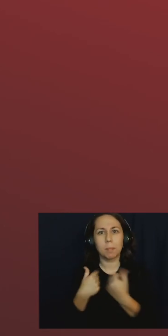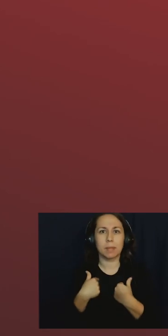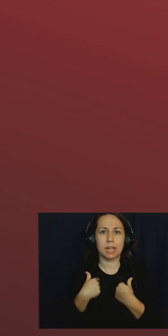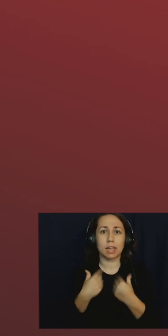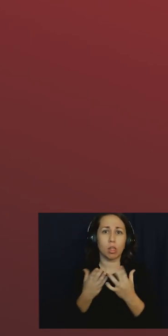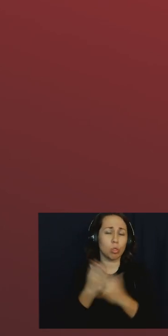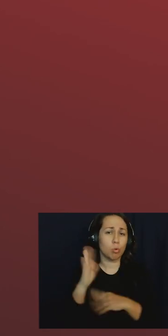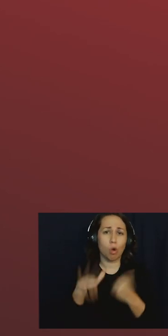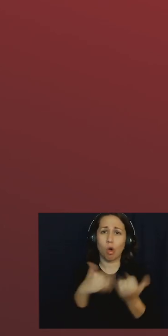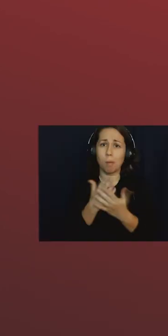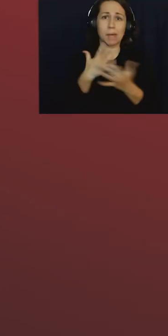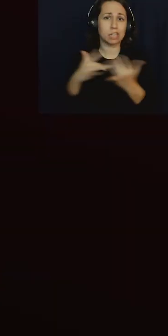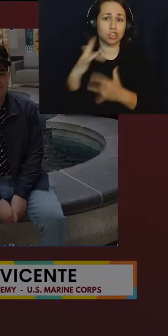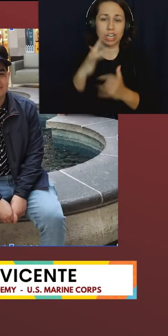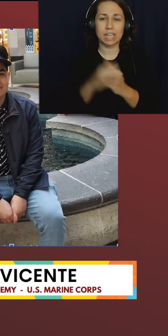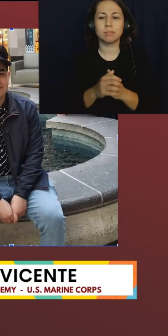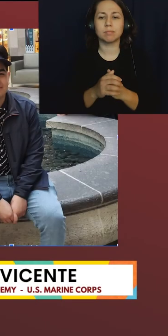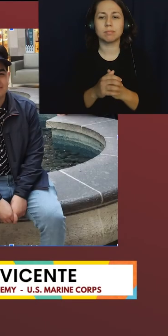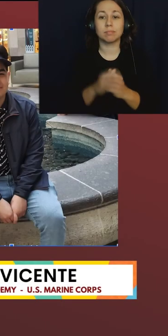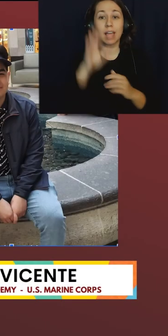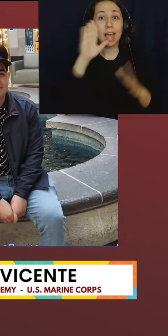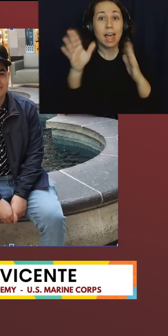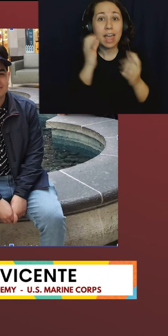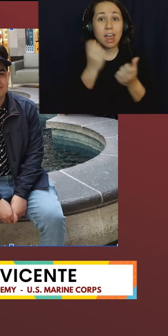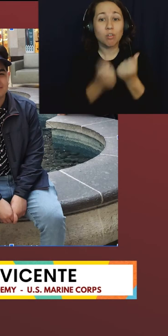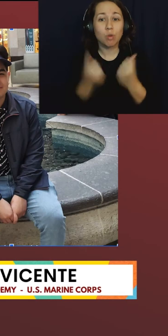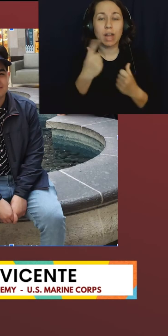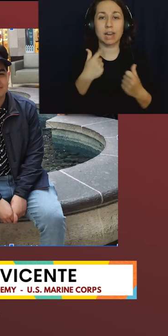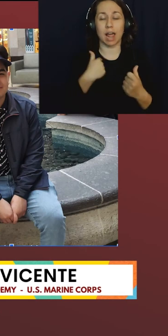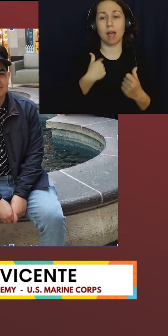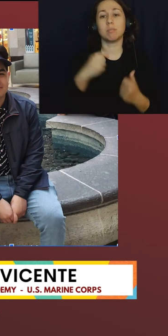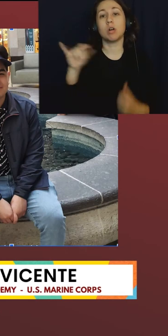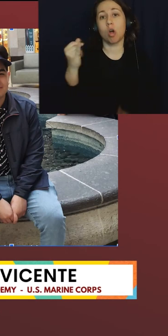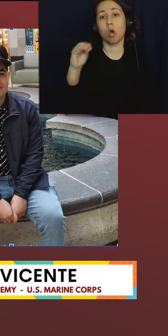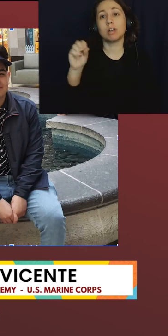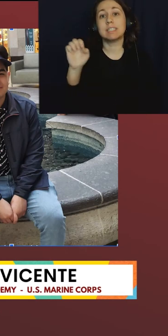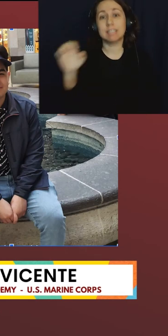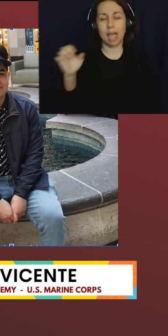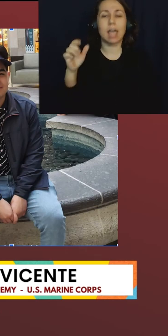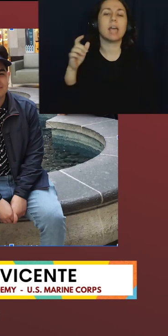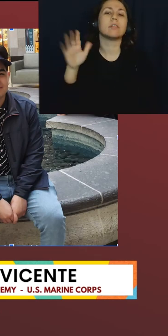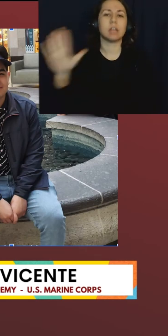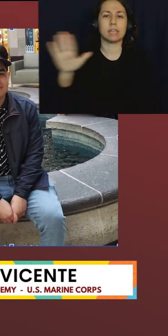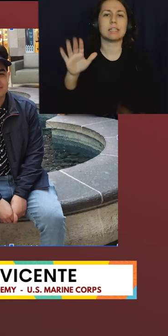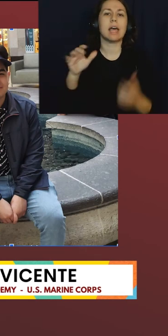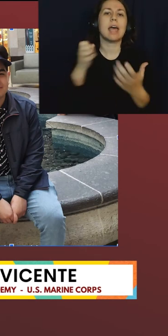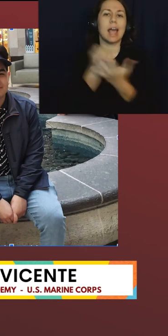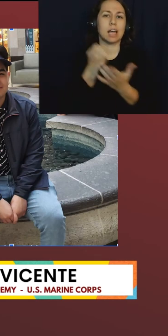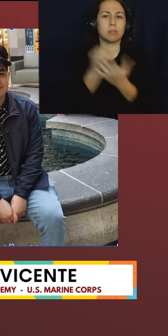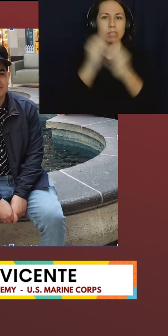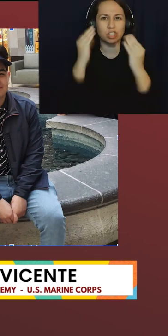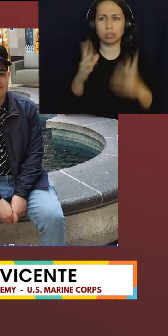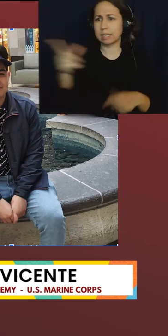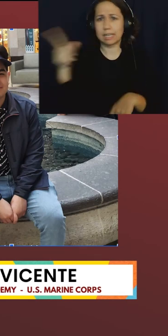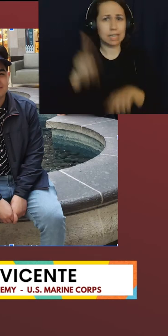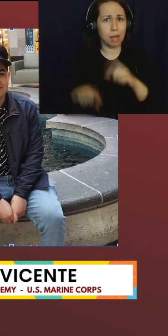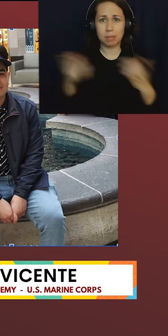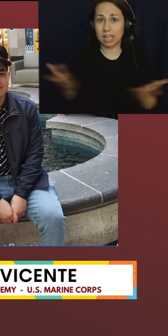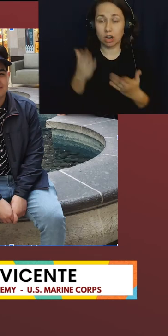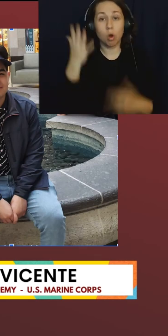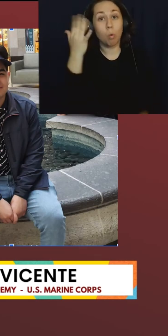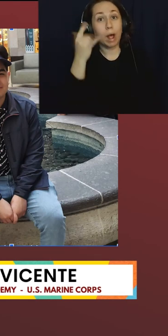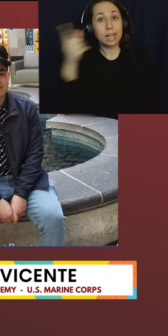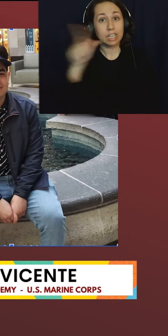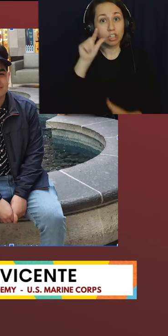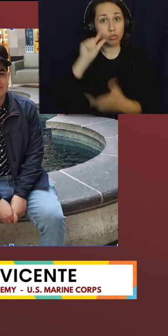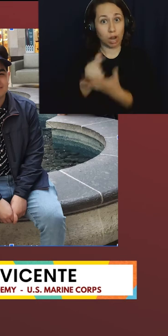en todo este camino. Hola a todos, soy la maestra de economía de José. Rachel Ells. José no puede estar con nosotros